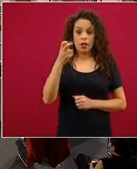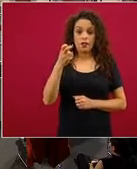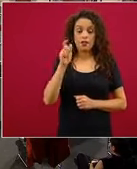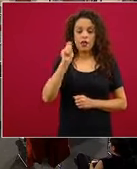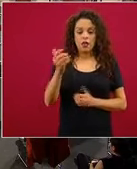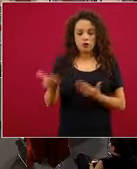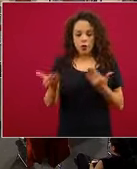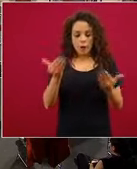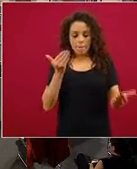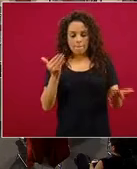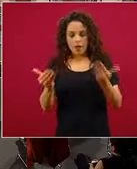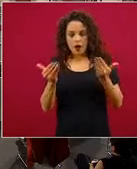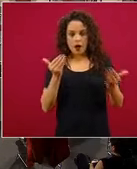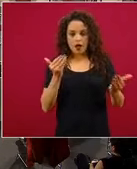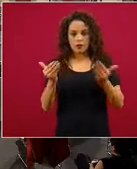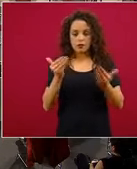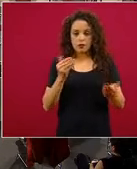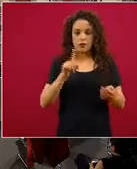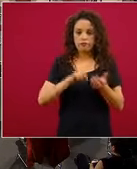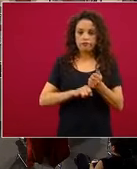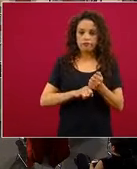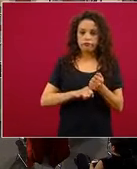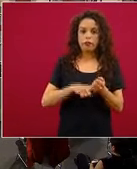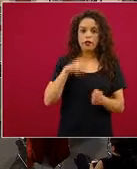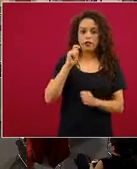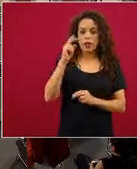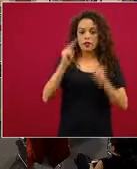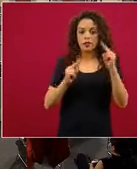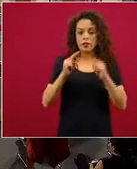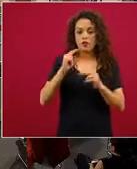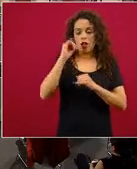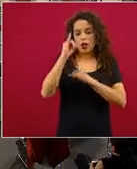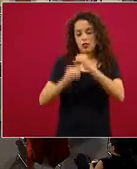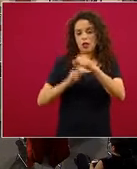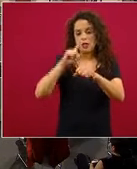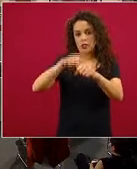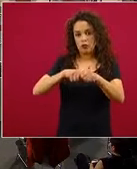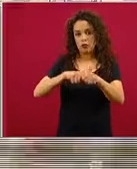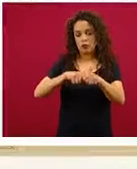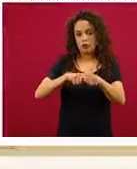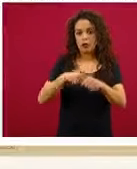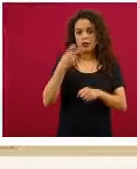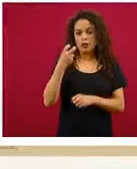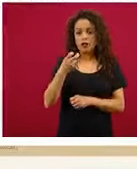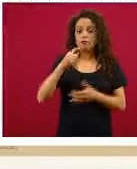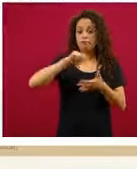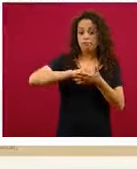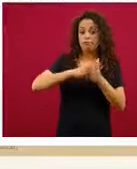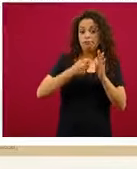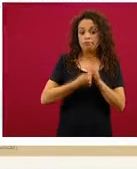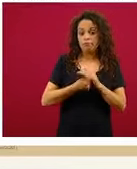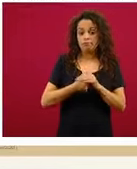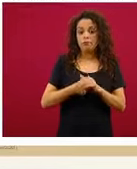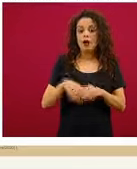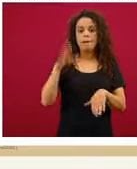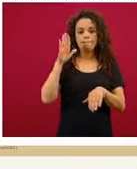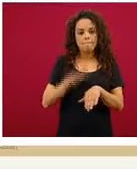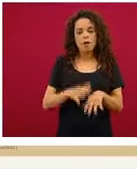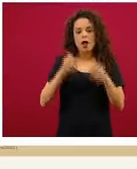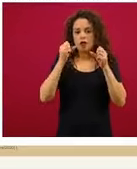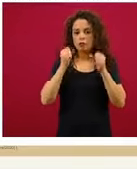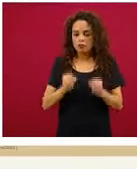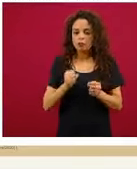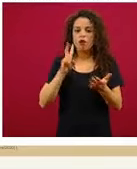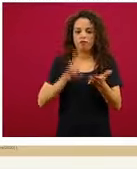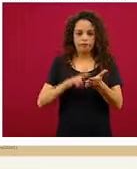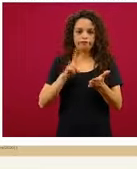comparación que se hace a nivel internacional, que es una comparación técnicamente más sustentada, más